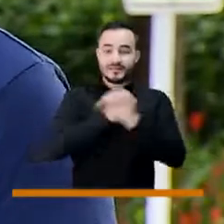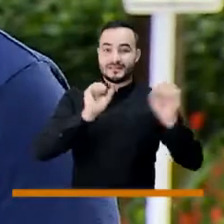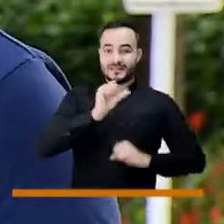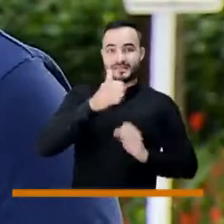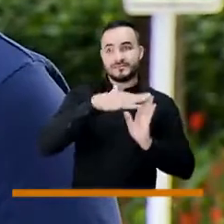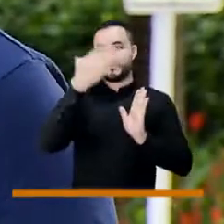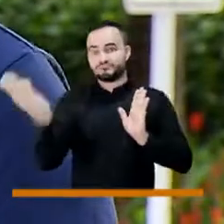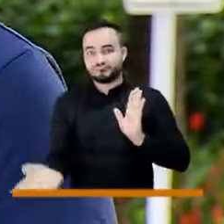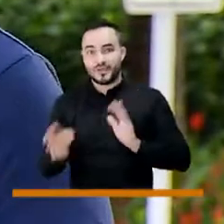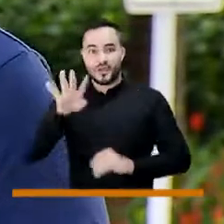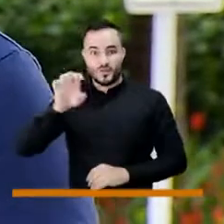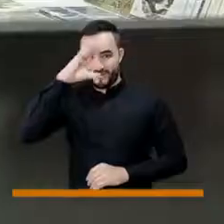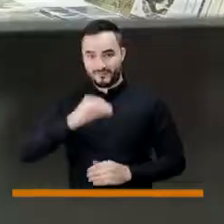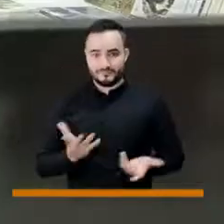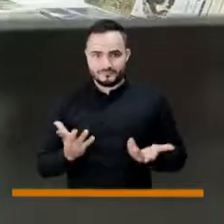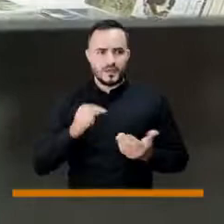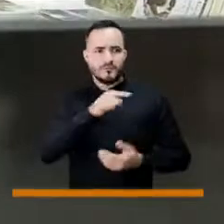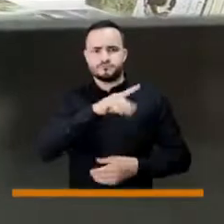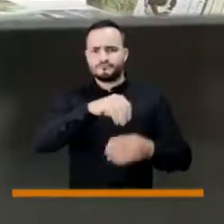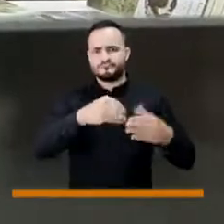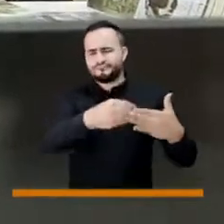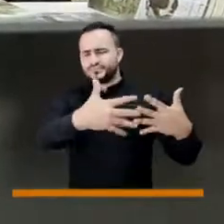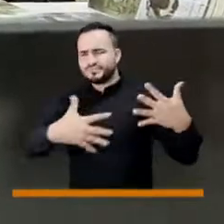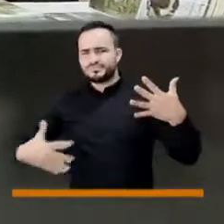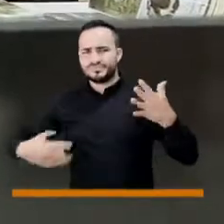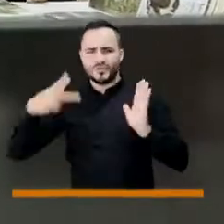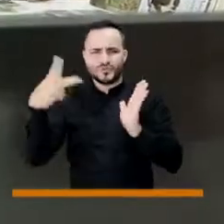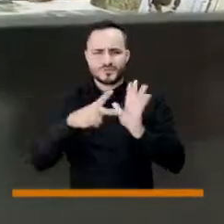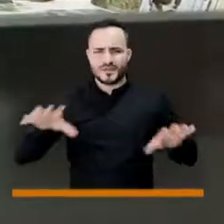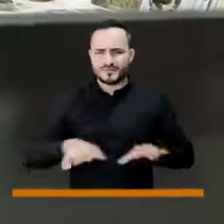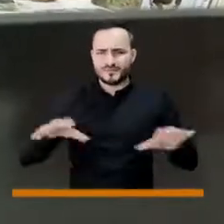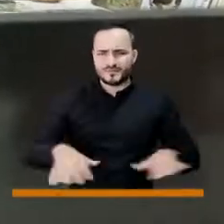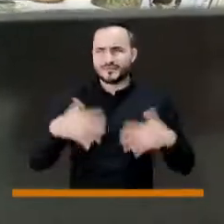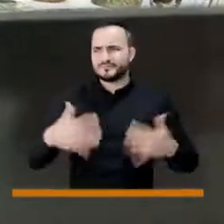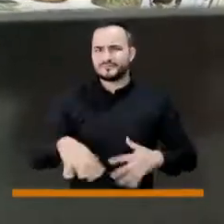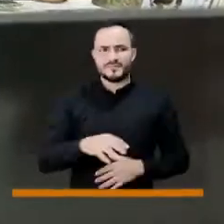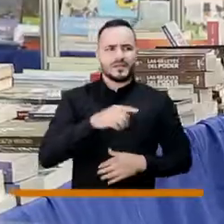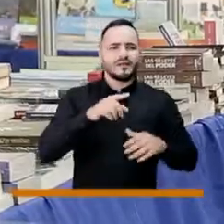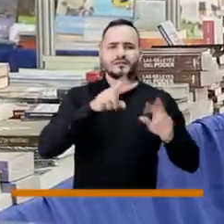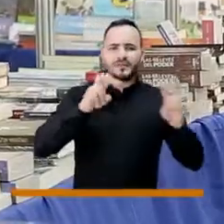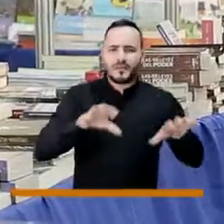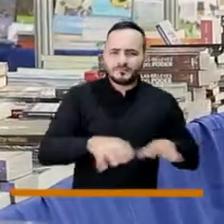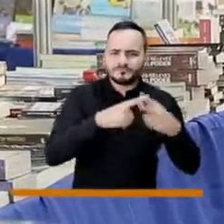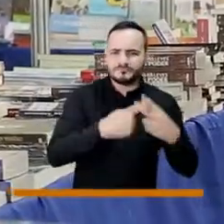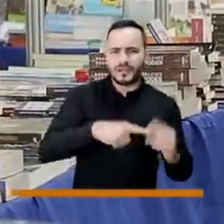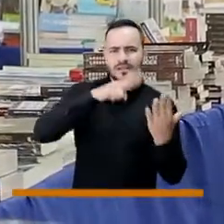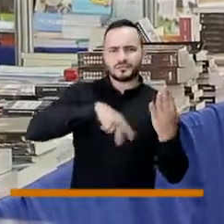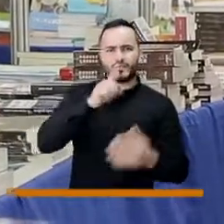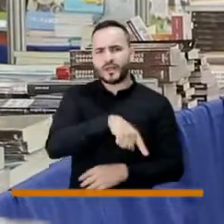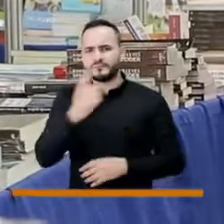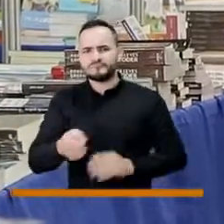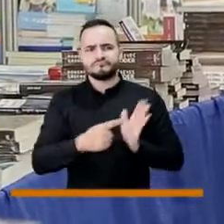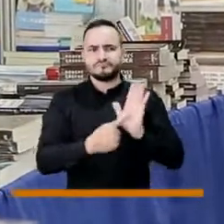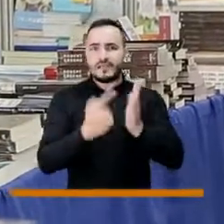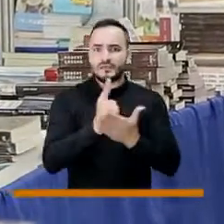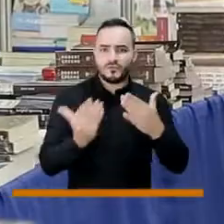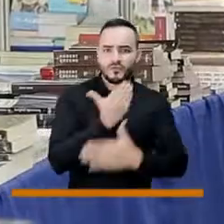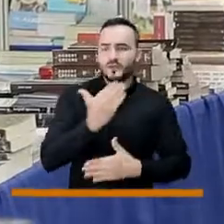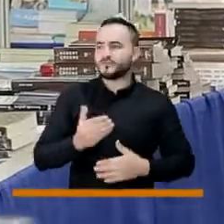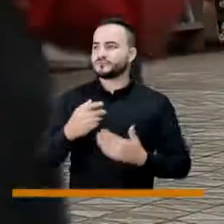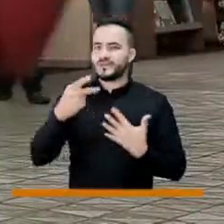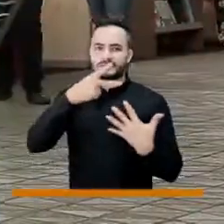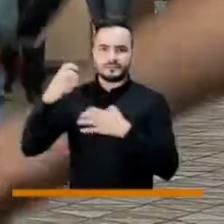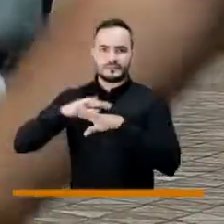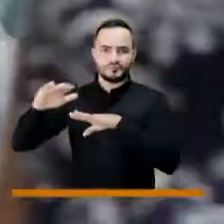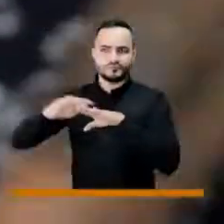noche. ¿Qué vamos a encontrar allí? Más de 2.000 actividades, cerca de 1.800 talleres de lectura, 130 lanzamientos del libro, 700